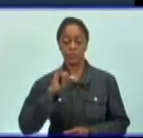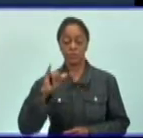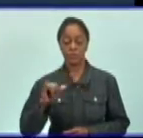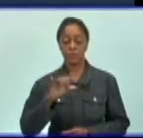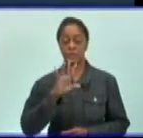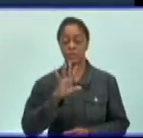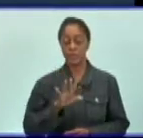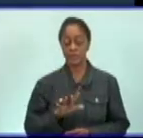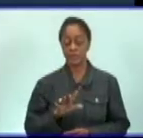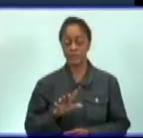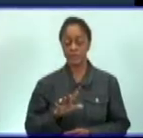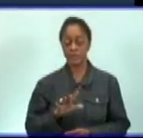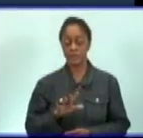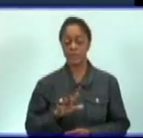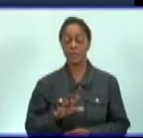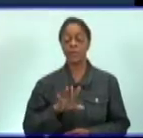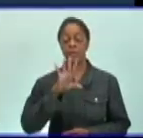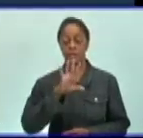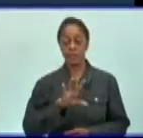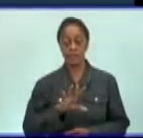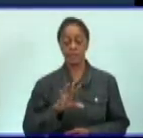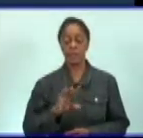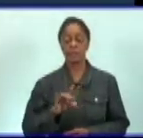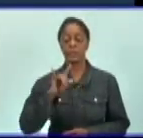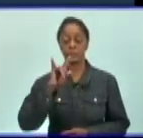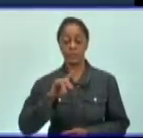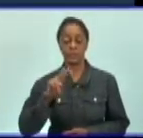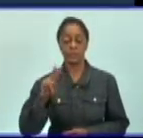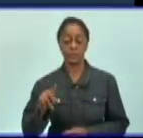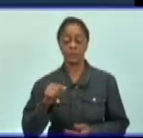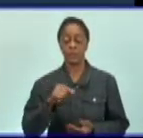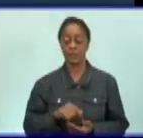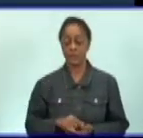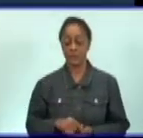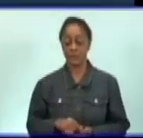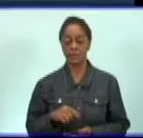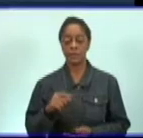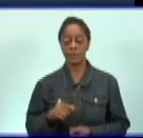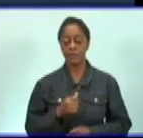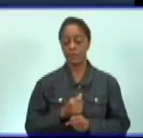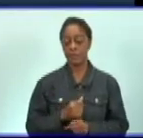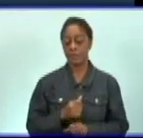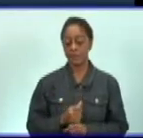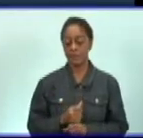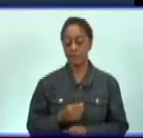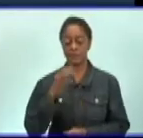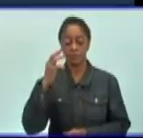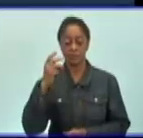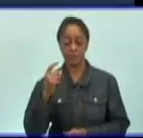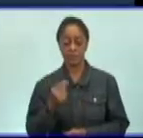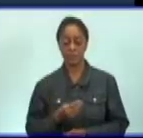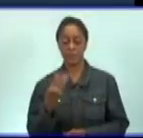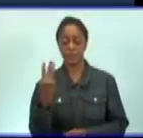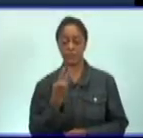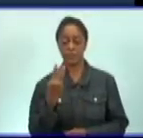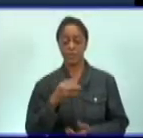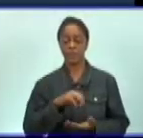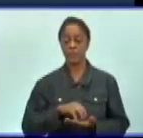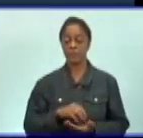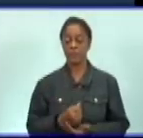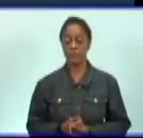865 y 592. En este caso, vamos a operar con números de tres